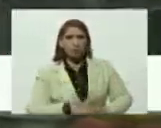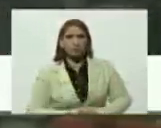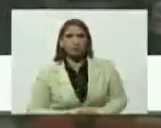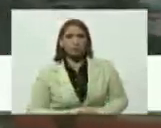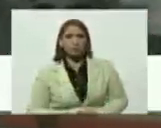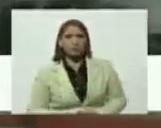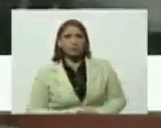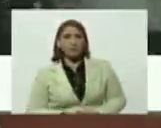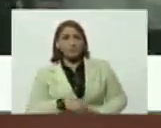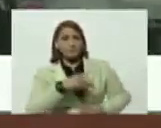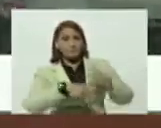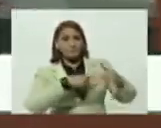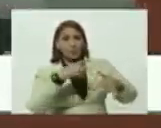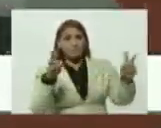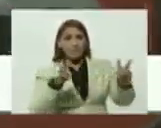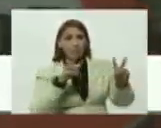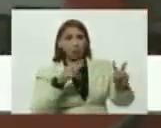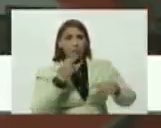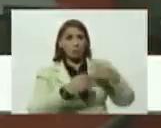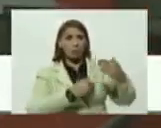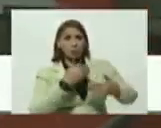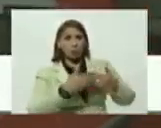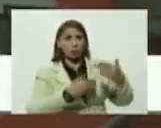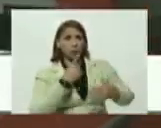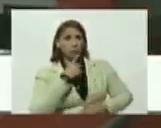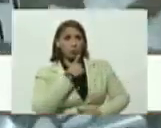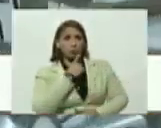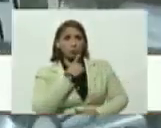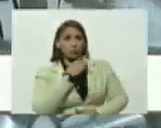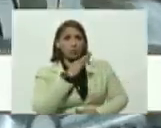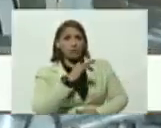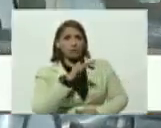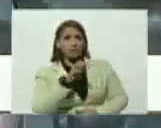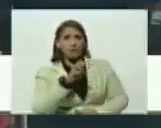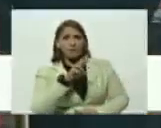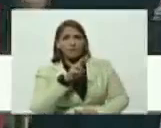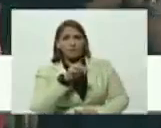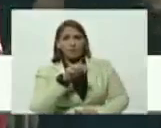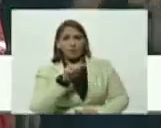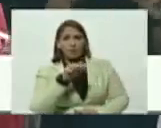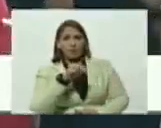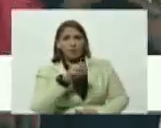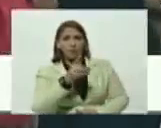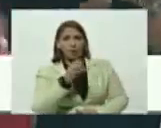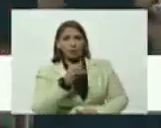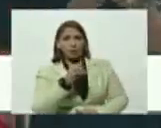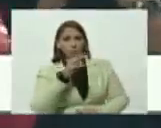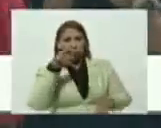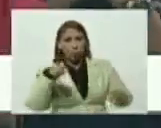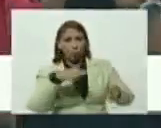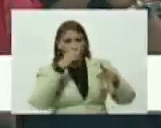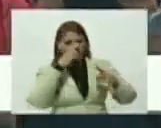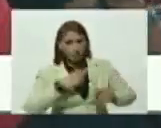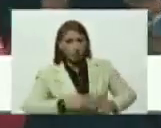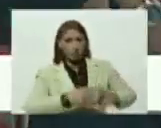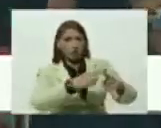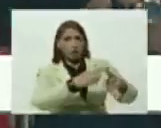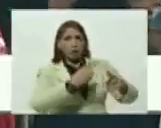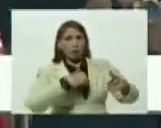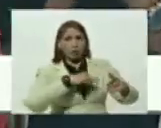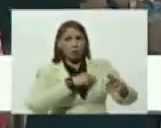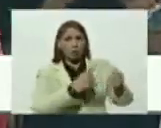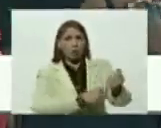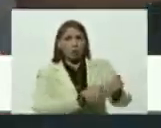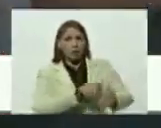plan Victoria Productivo que lleva por nombre Fernando Río. Homenaje a nuestro hermano guariqueño, a nuestro hermano